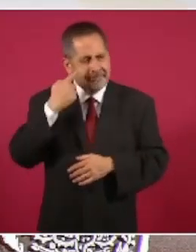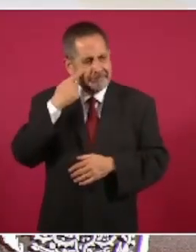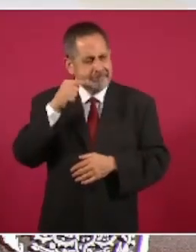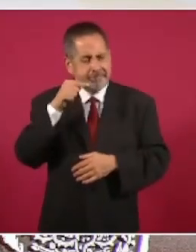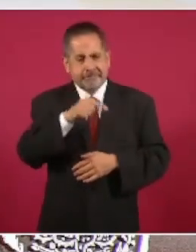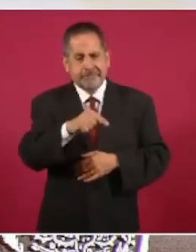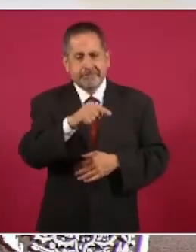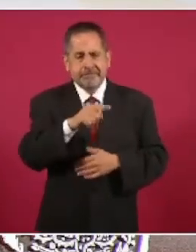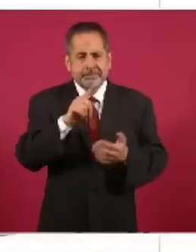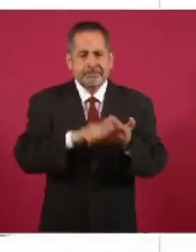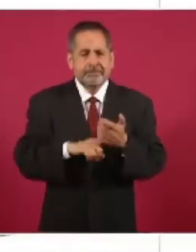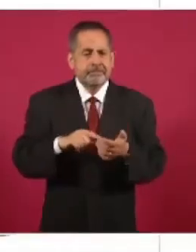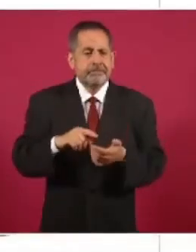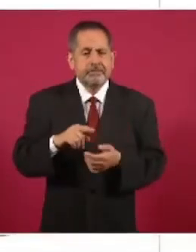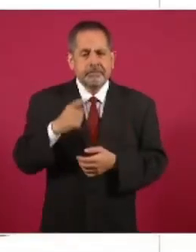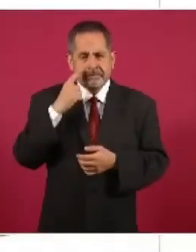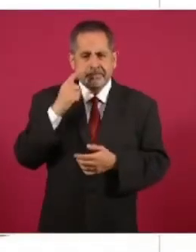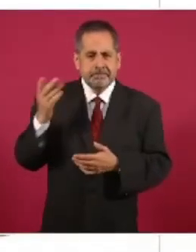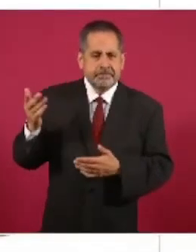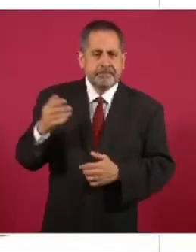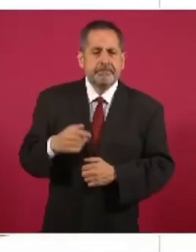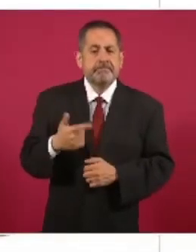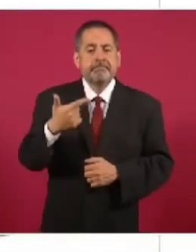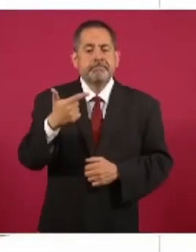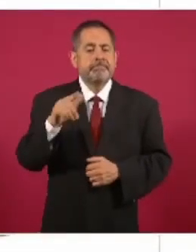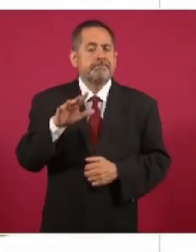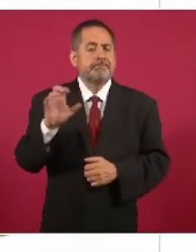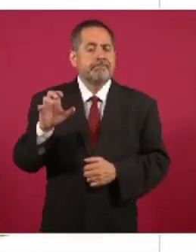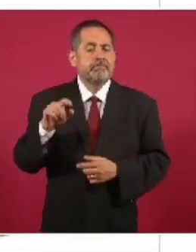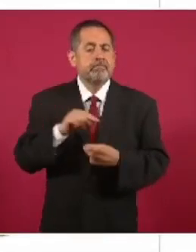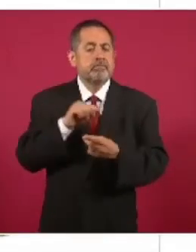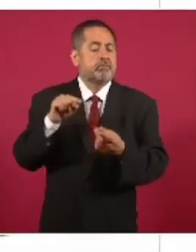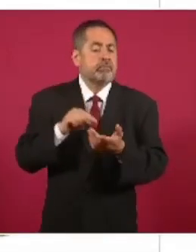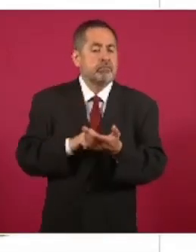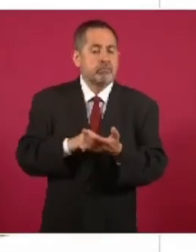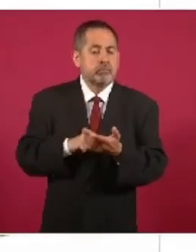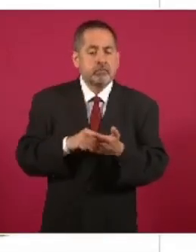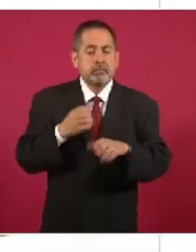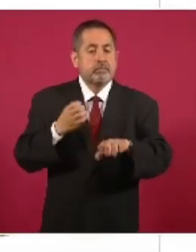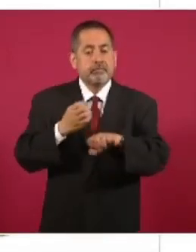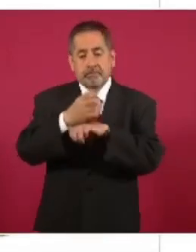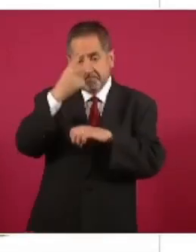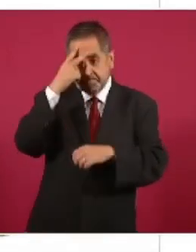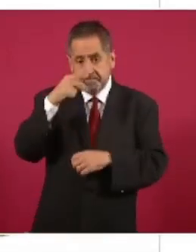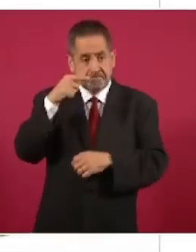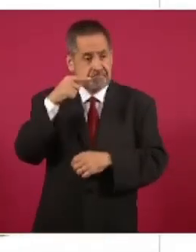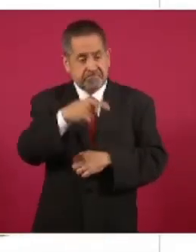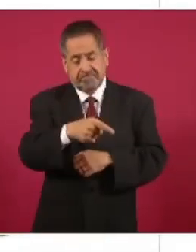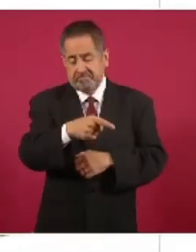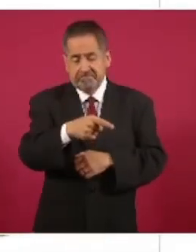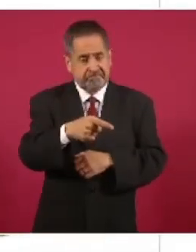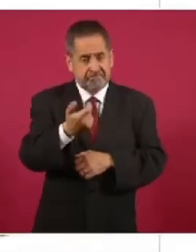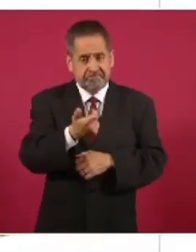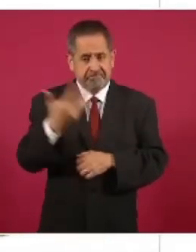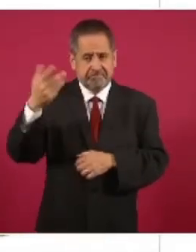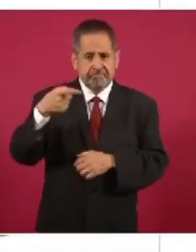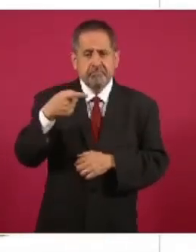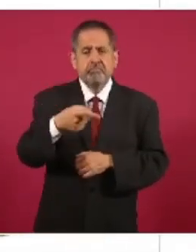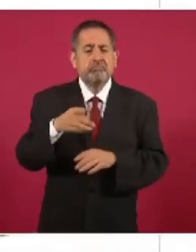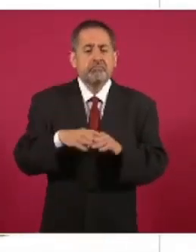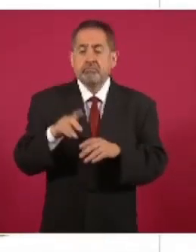gasolina regular fue G500 en Huixquilucan, en el Estado de México, con un precio al público